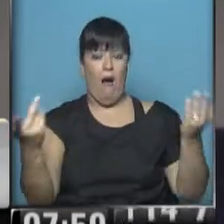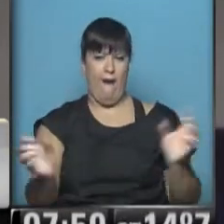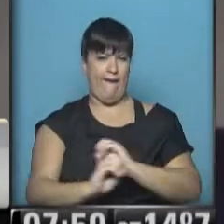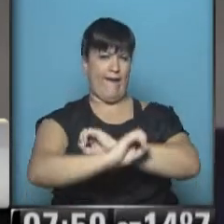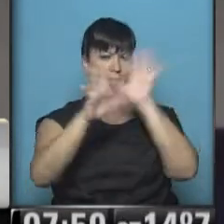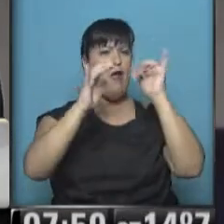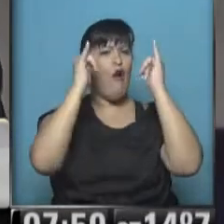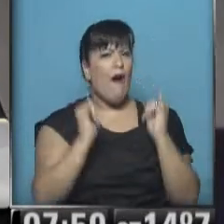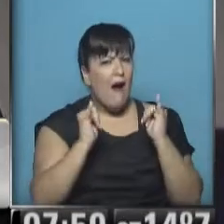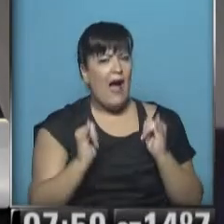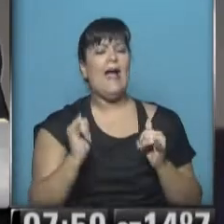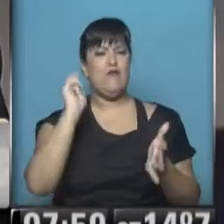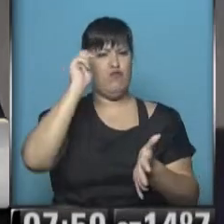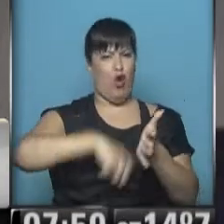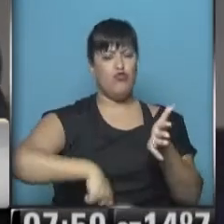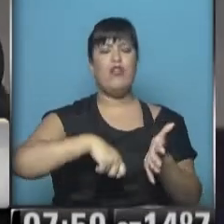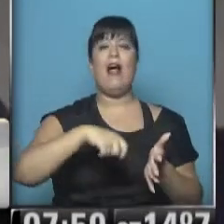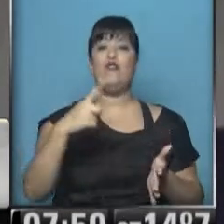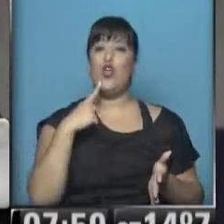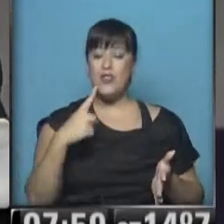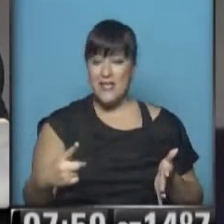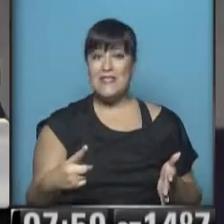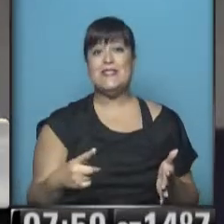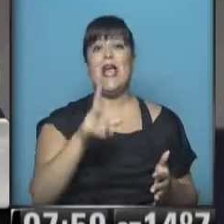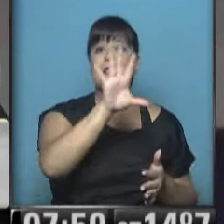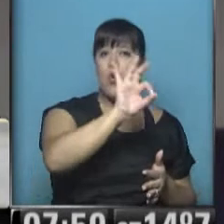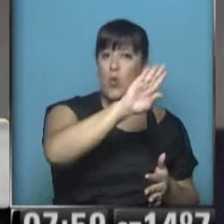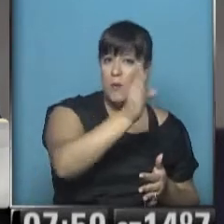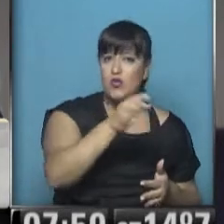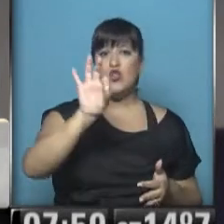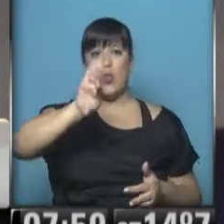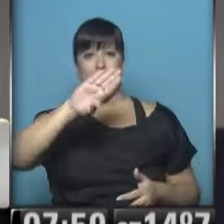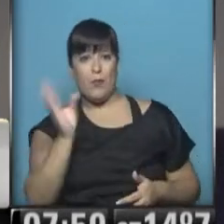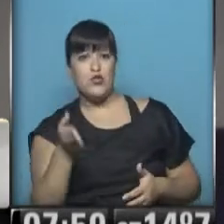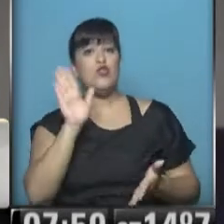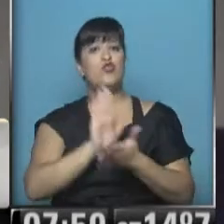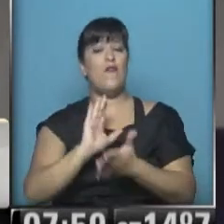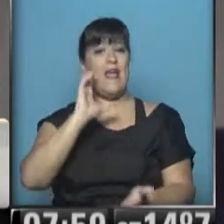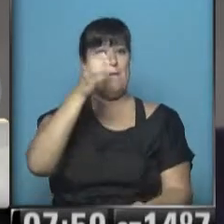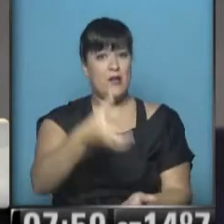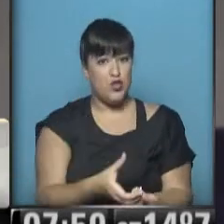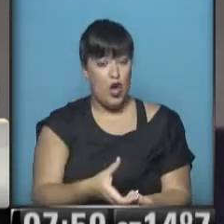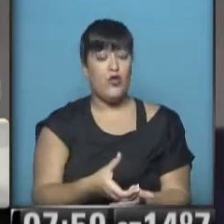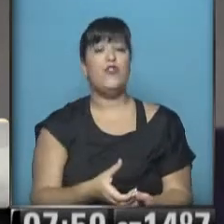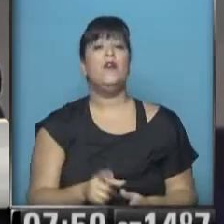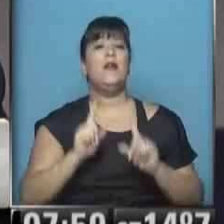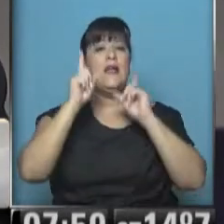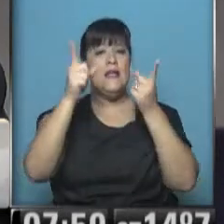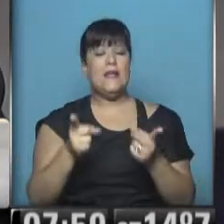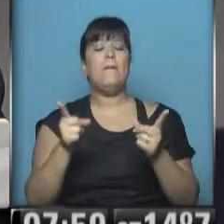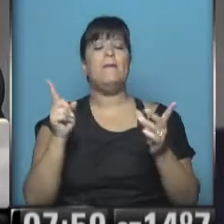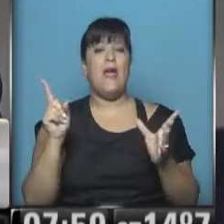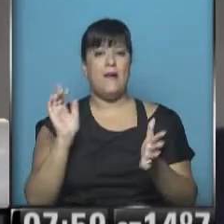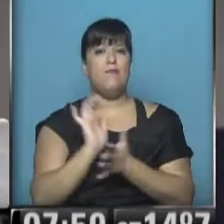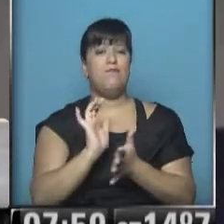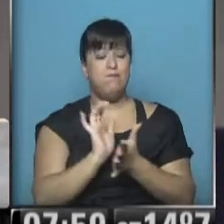expresado en el contrato van 50 y 50 por ciento en cuanto a la inversión y a la participación en